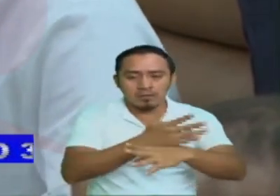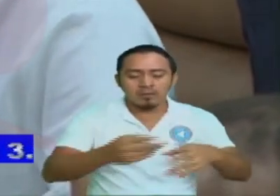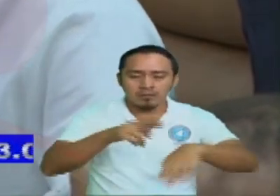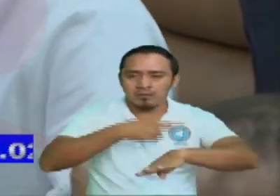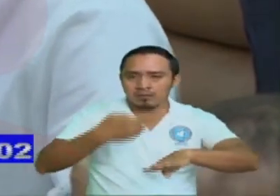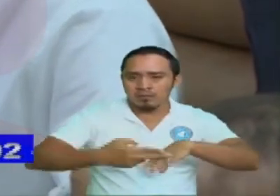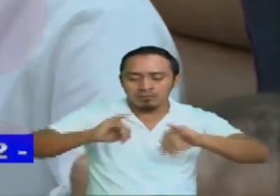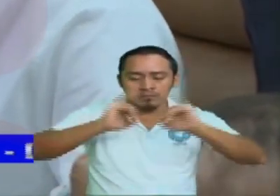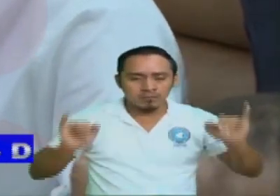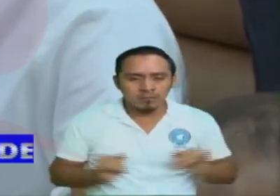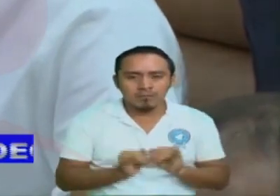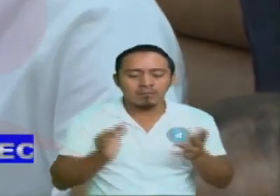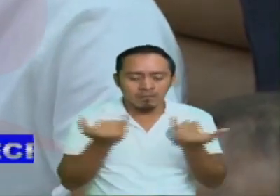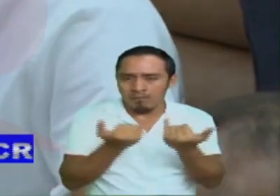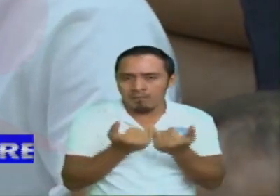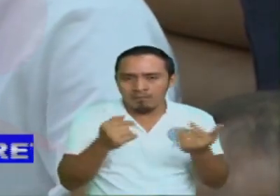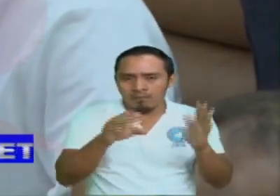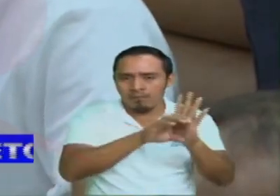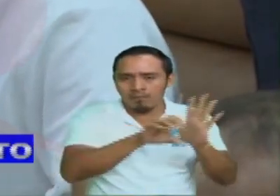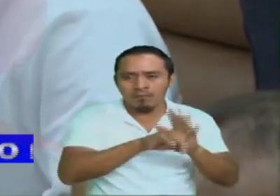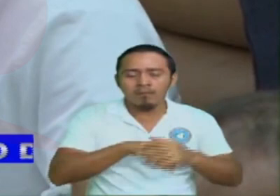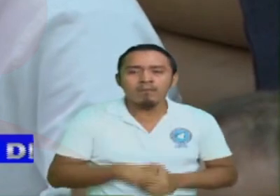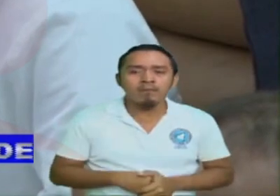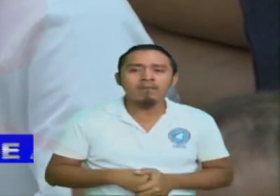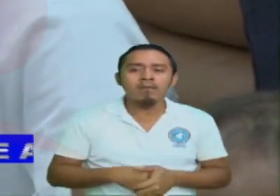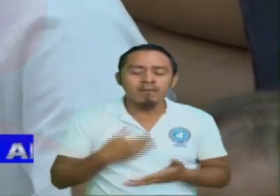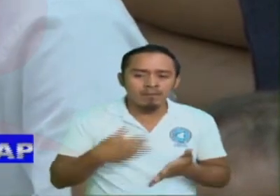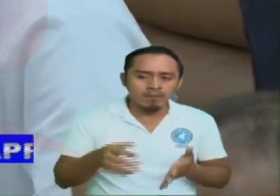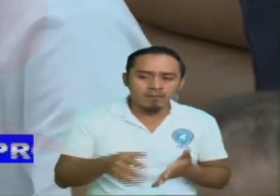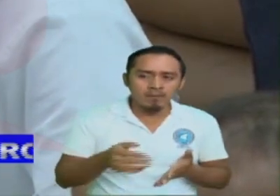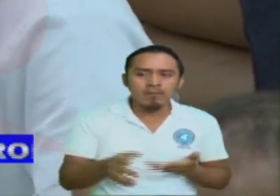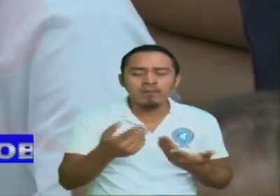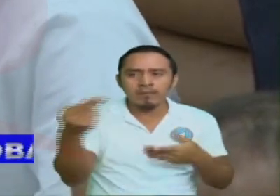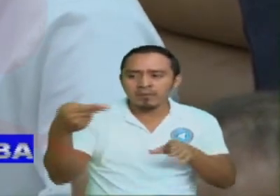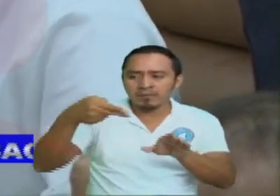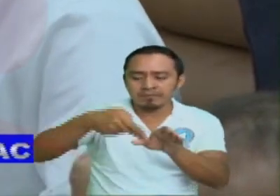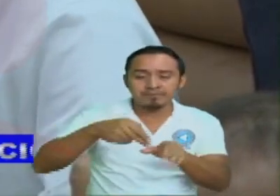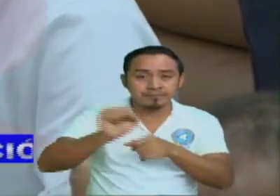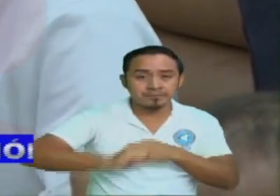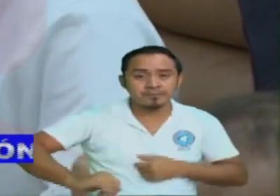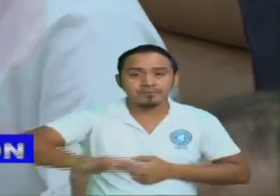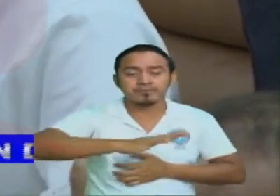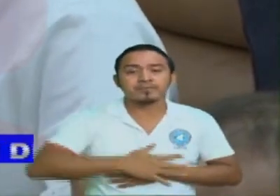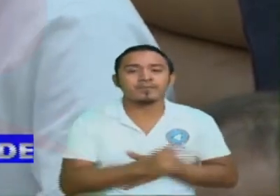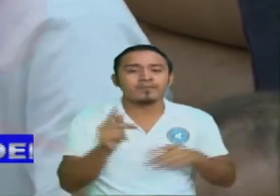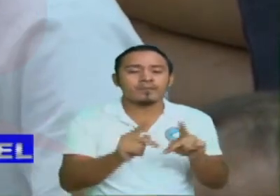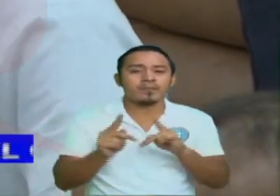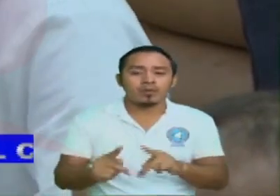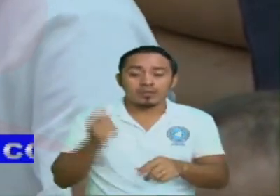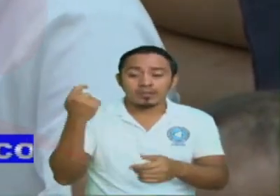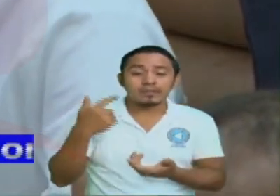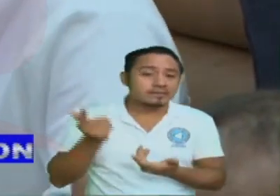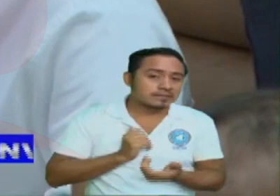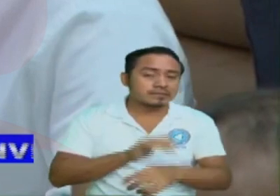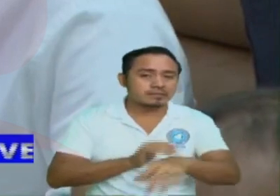las personas sancionadas por haber cometido un delito. Y también va a facilitar los